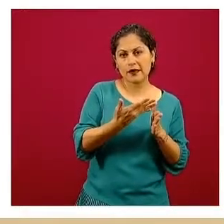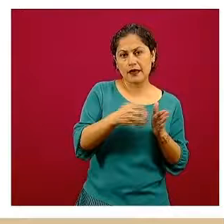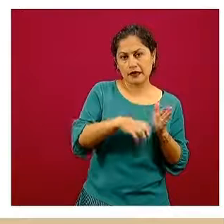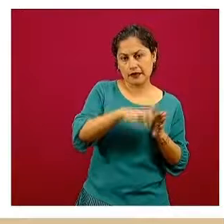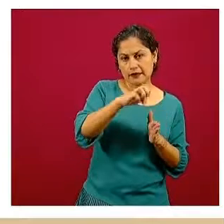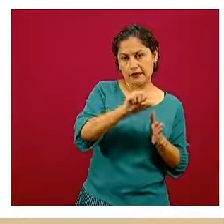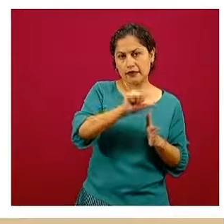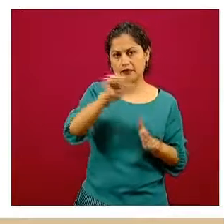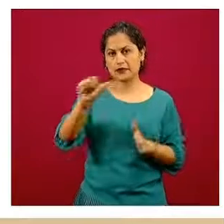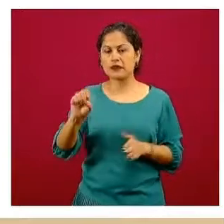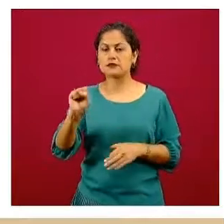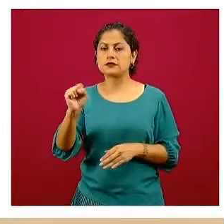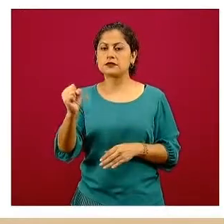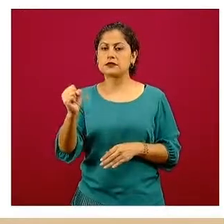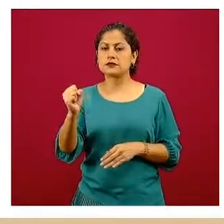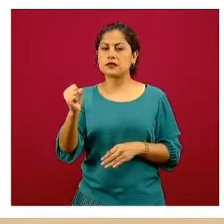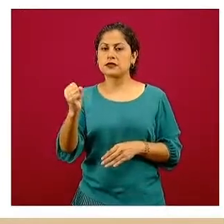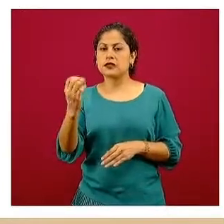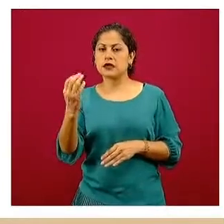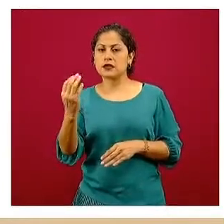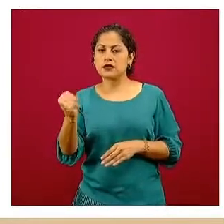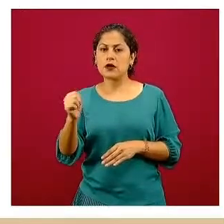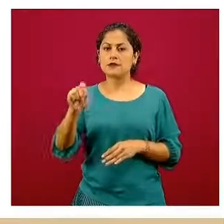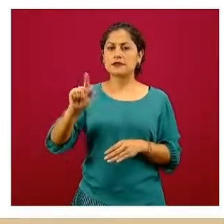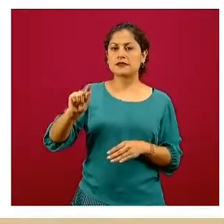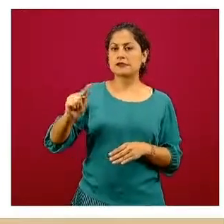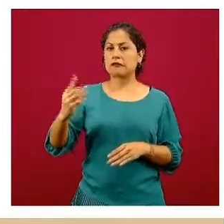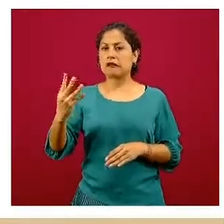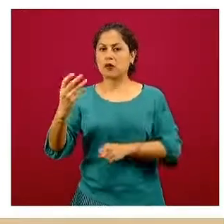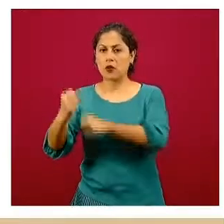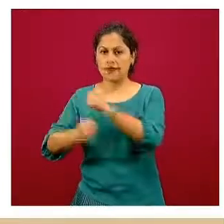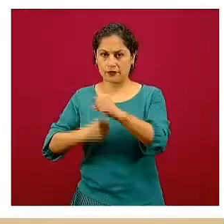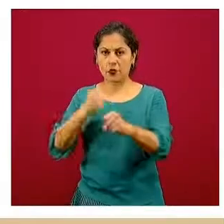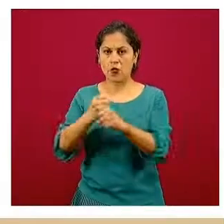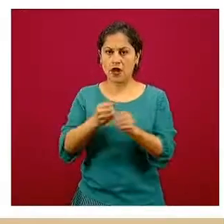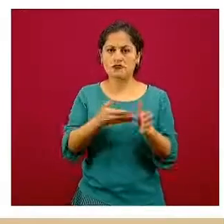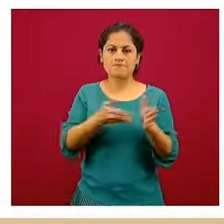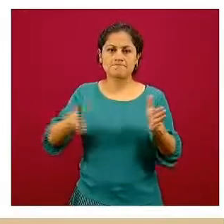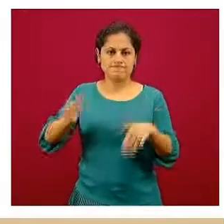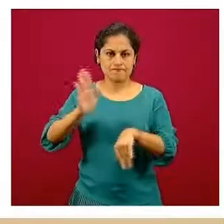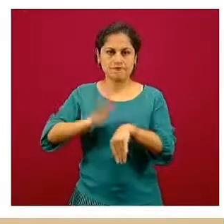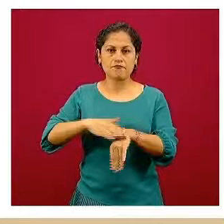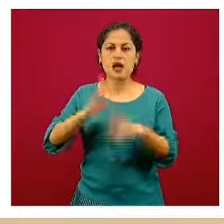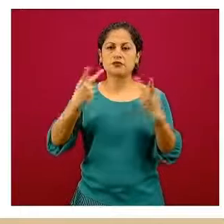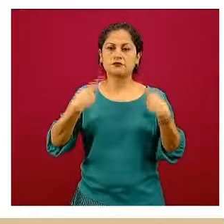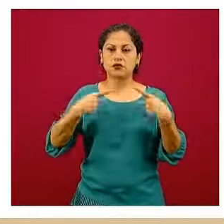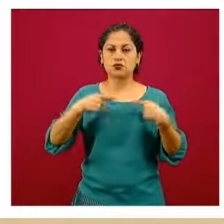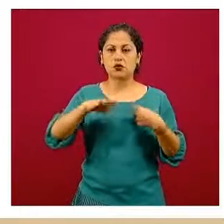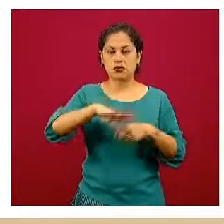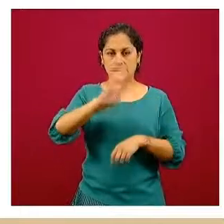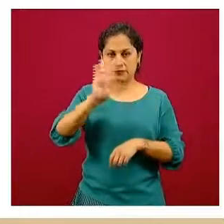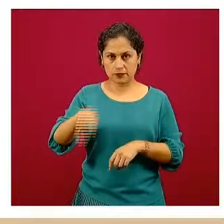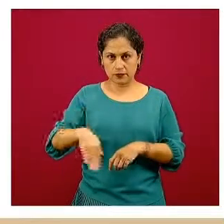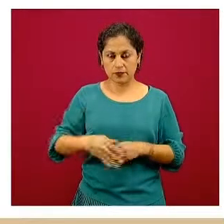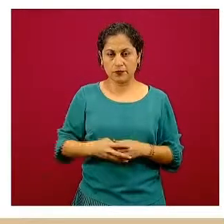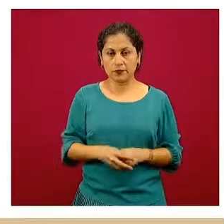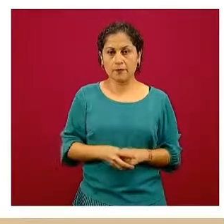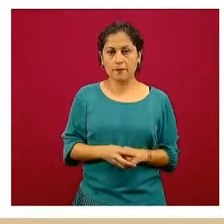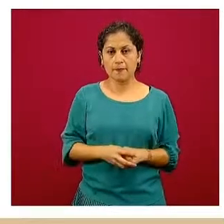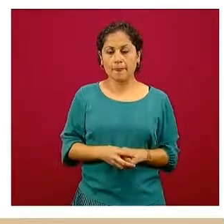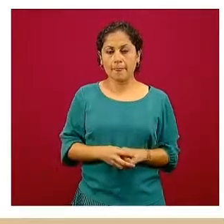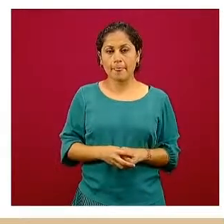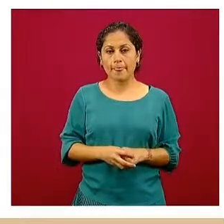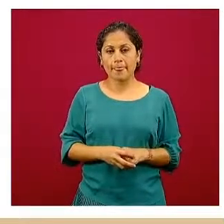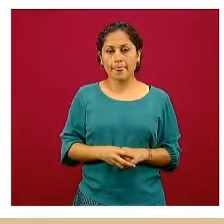los 69, prácticamente 74 años, en donde tenemos el mayor grupo de personas que han fallecido. Y